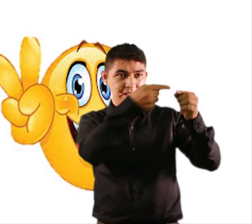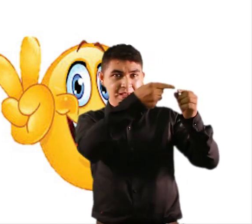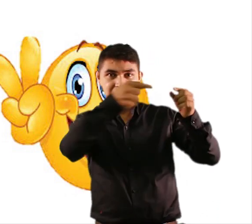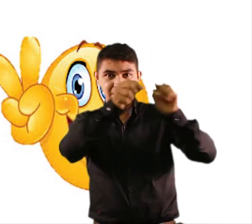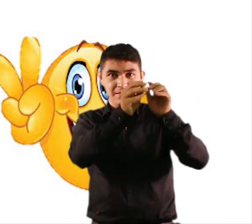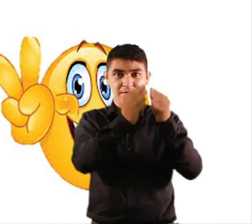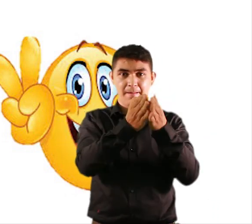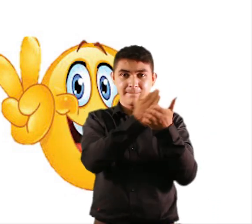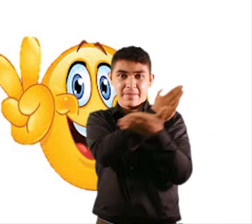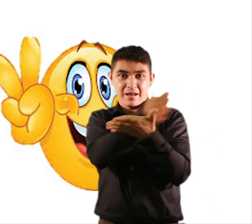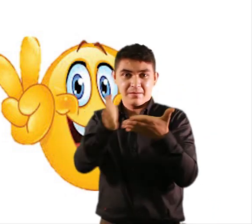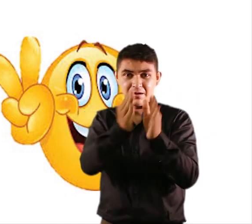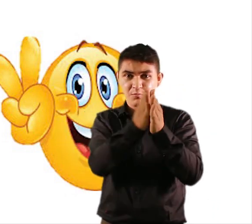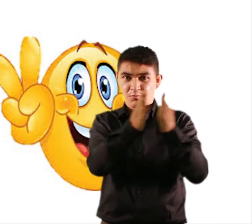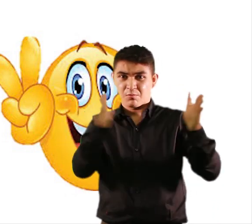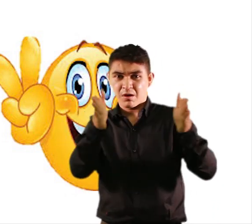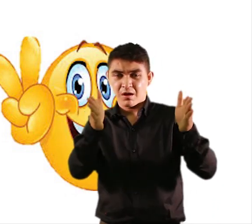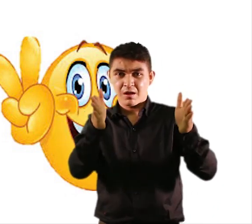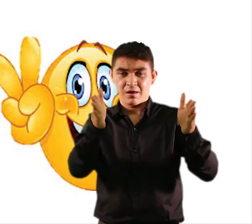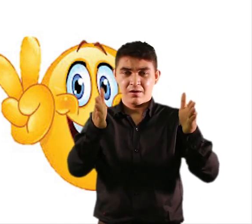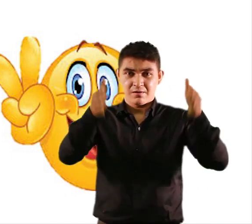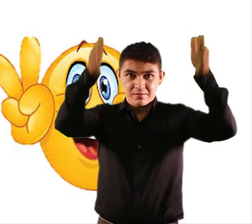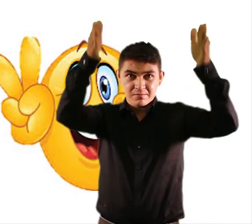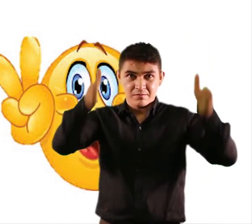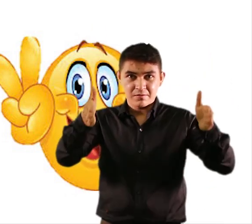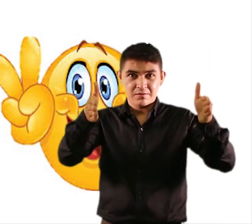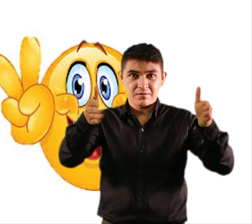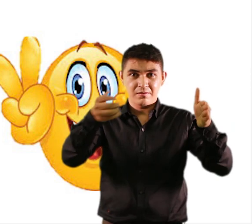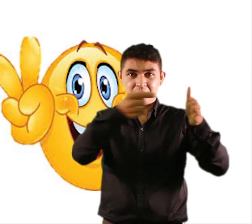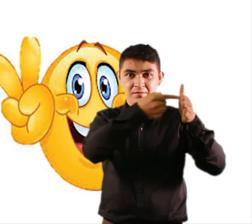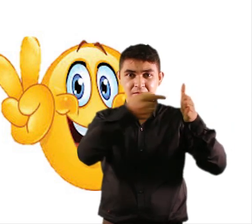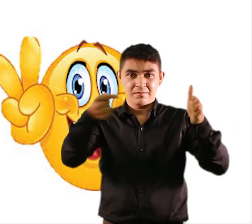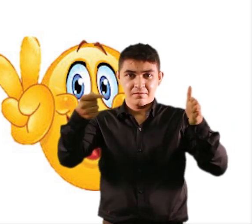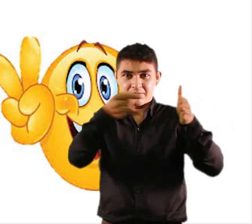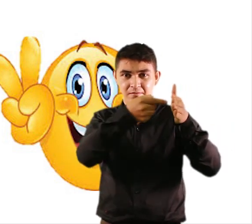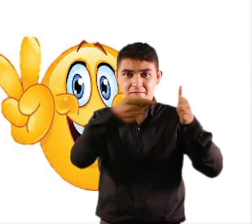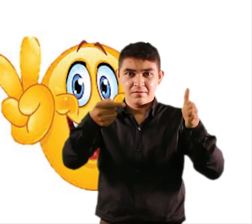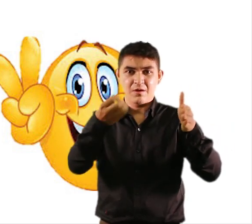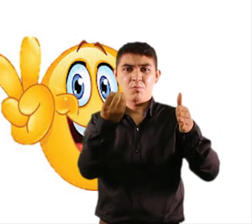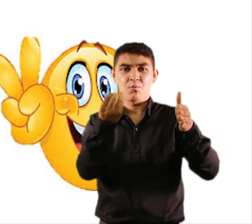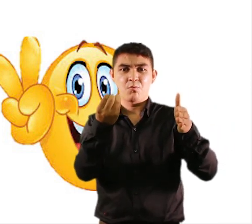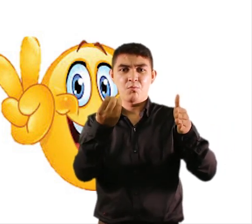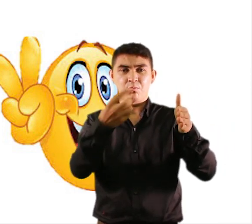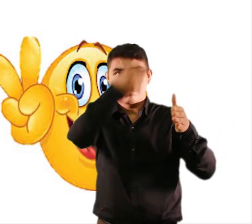¿Cuánto mide el listón diagonal? Es la pregunta.